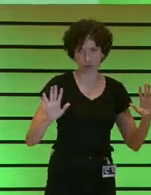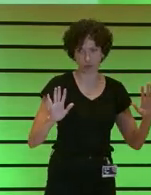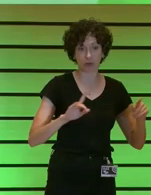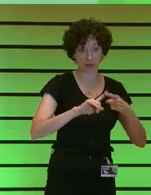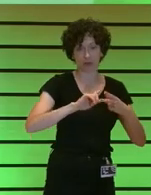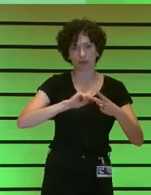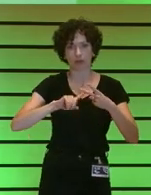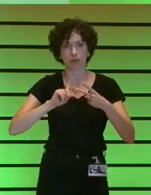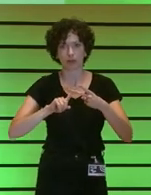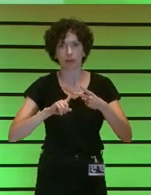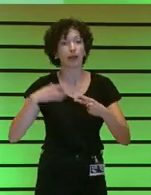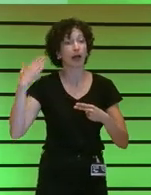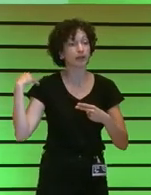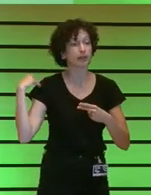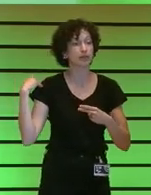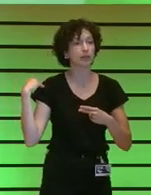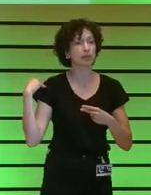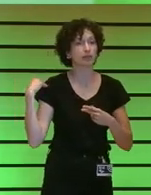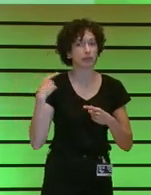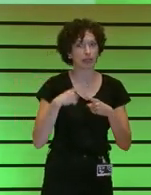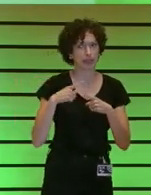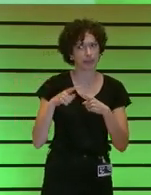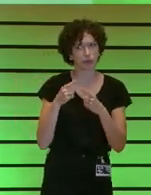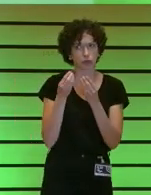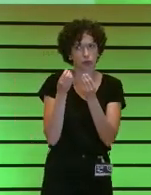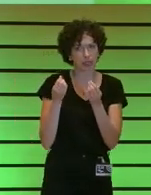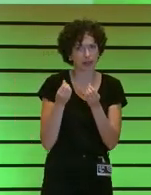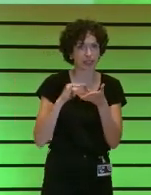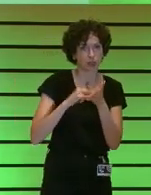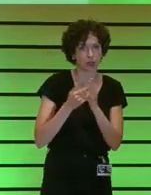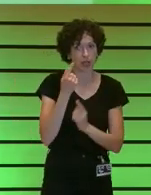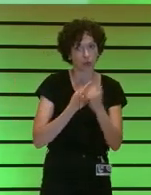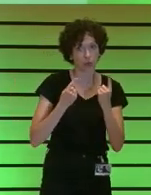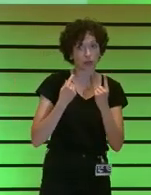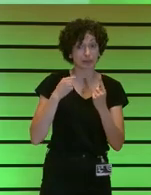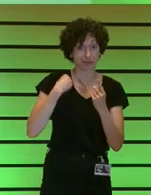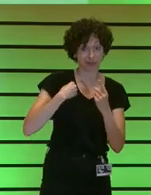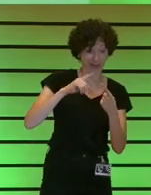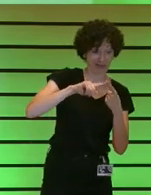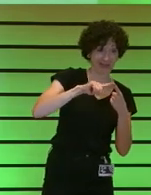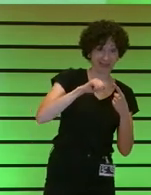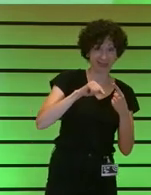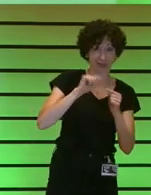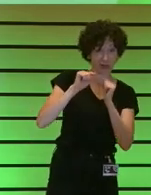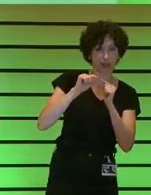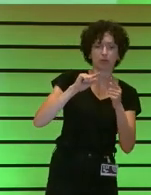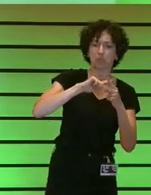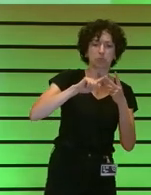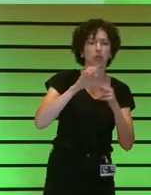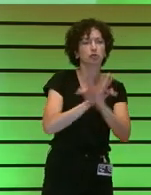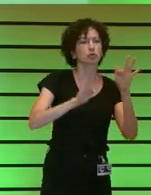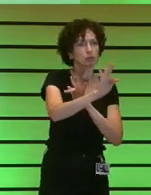había tecnología o sea había elementos había otras sustancias que sustituían a las primeras es decir innovación